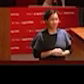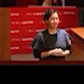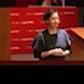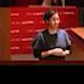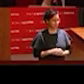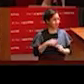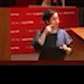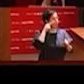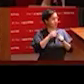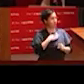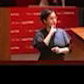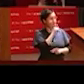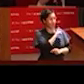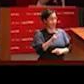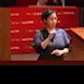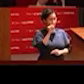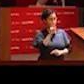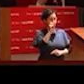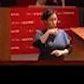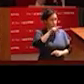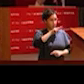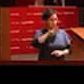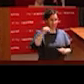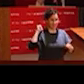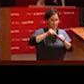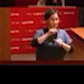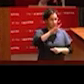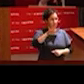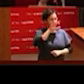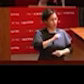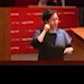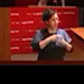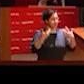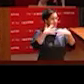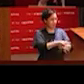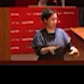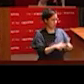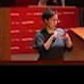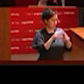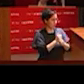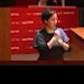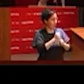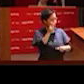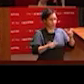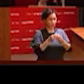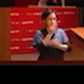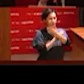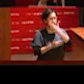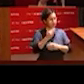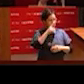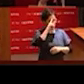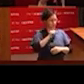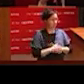fundación Juan 23 desde hace 45 años es la integración social y laboral de personas con discapacidad